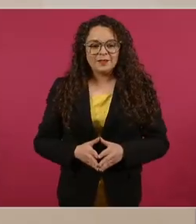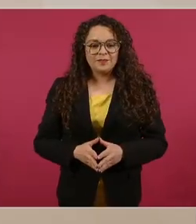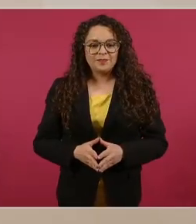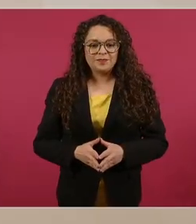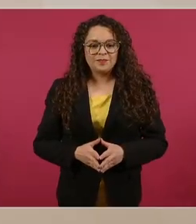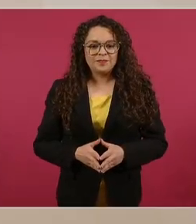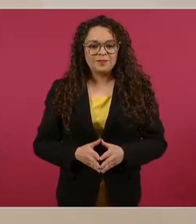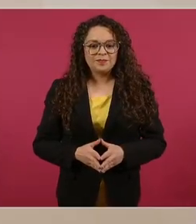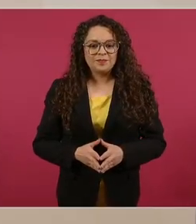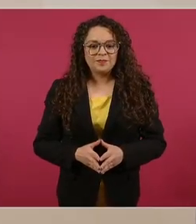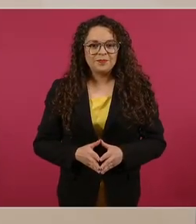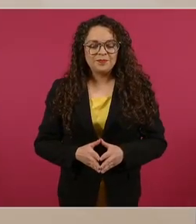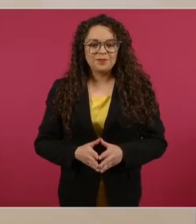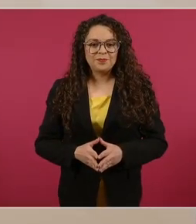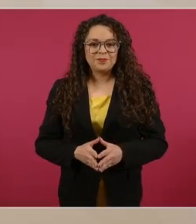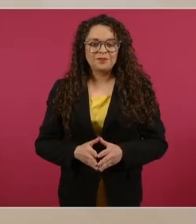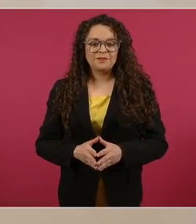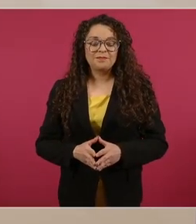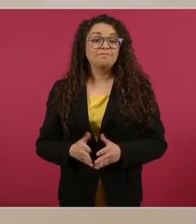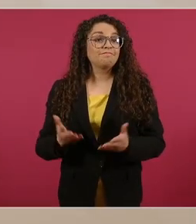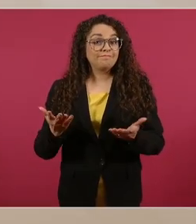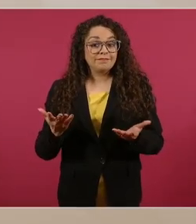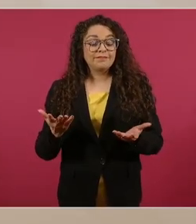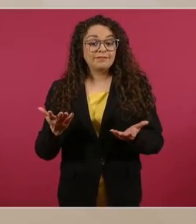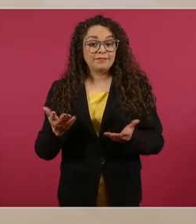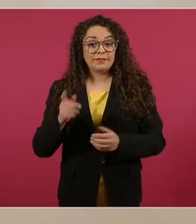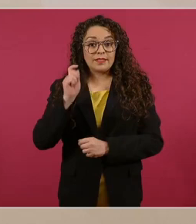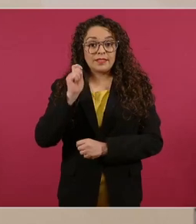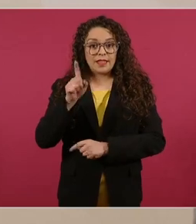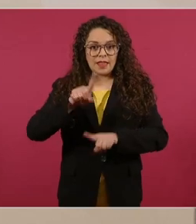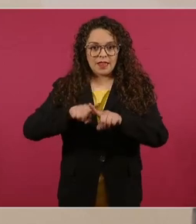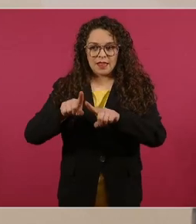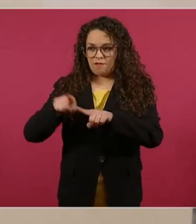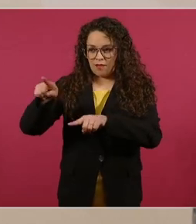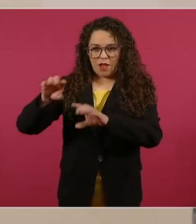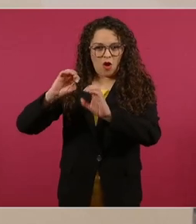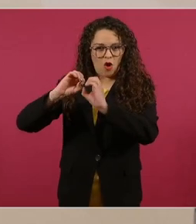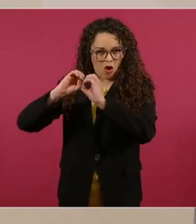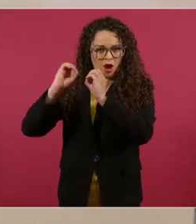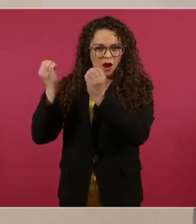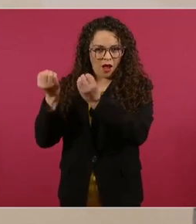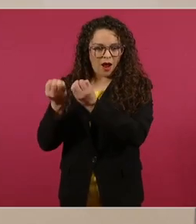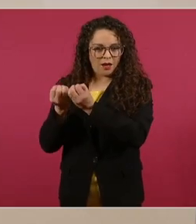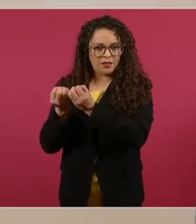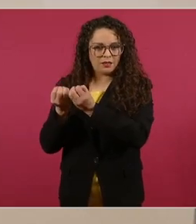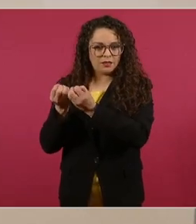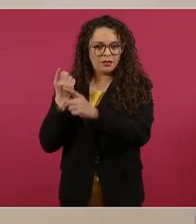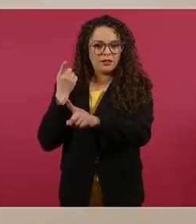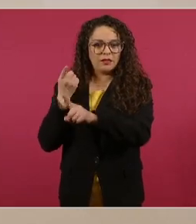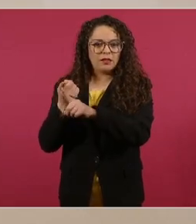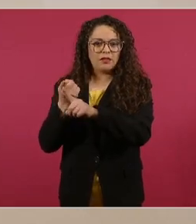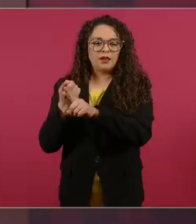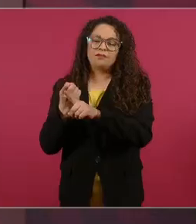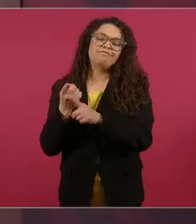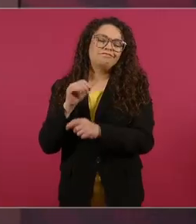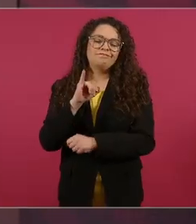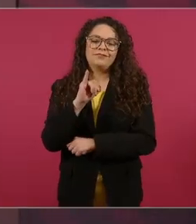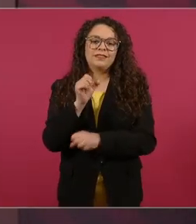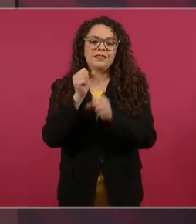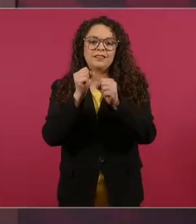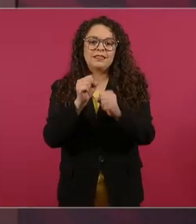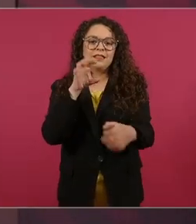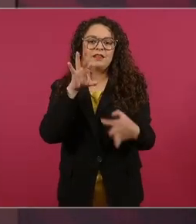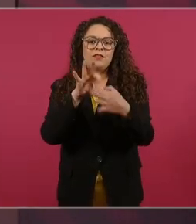Porque todas estas organizaciones tienen que ver con el gobierno de Estados Unidos.